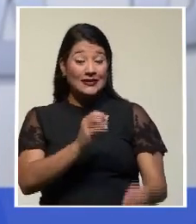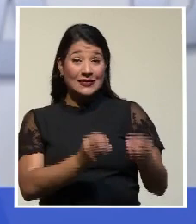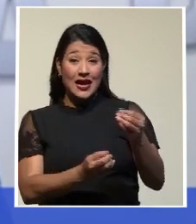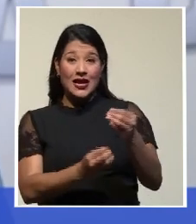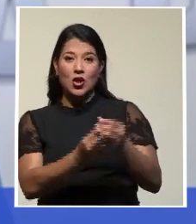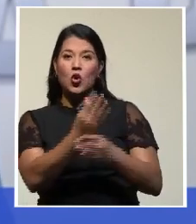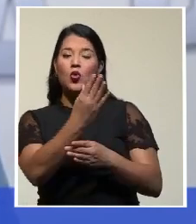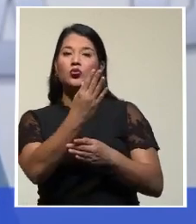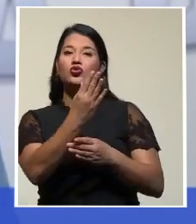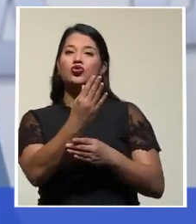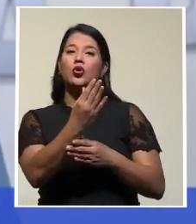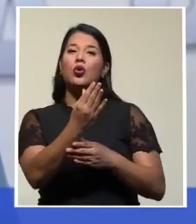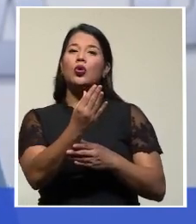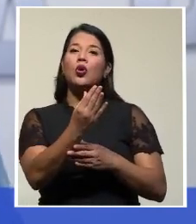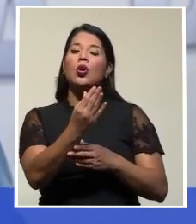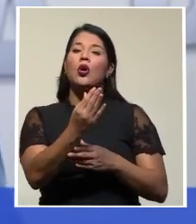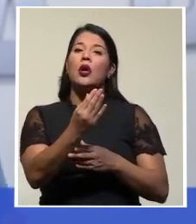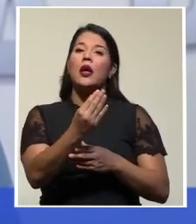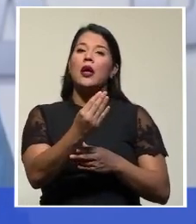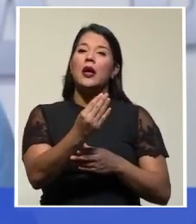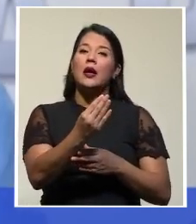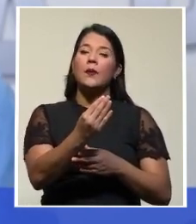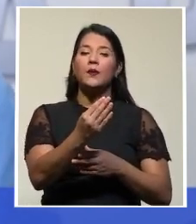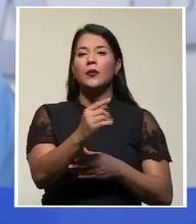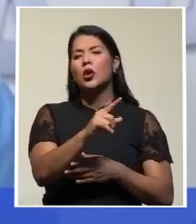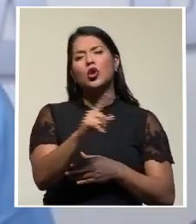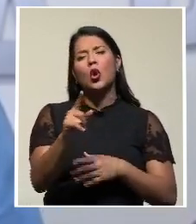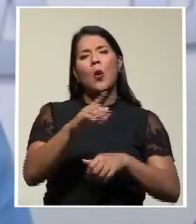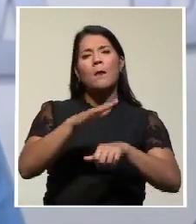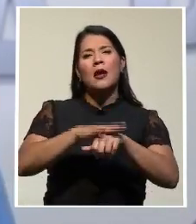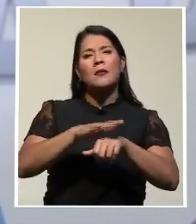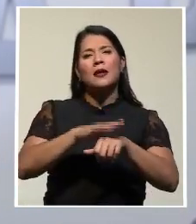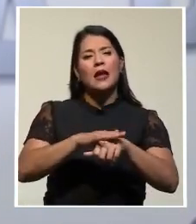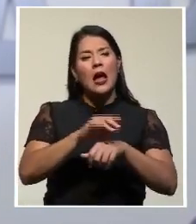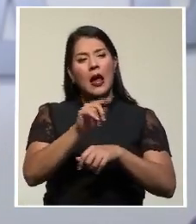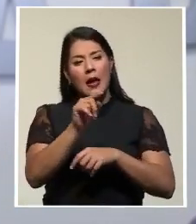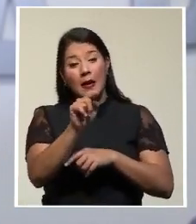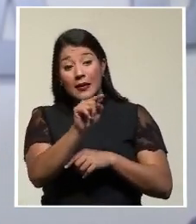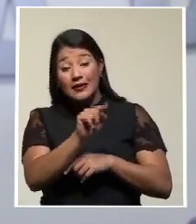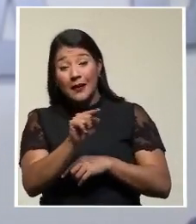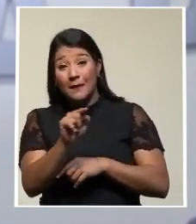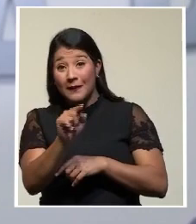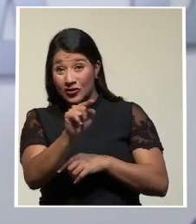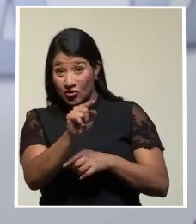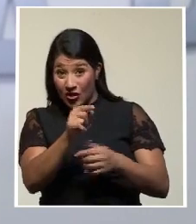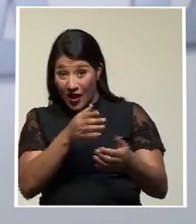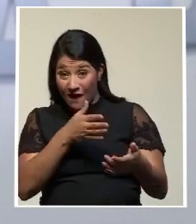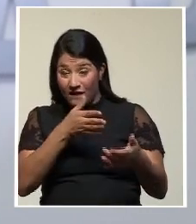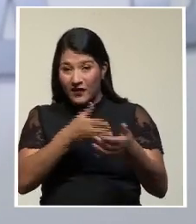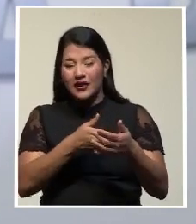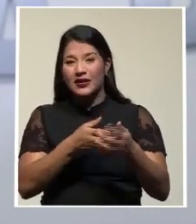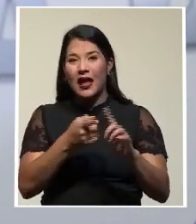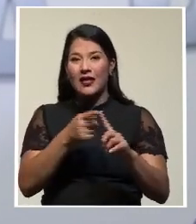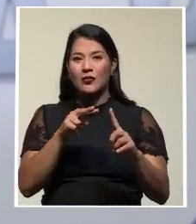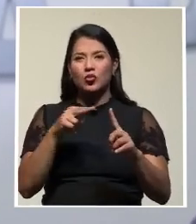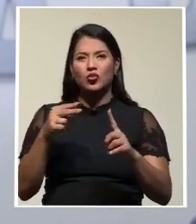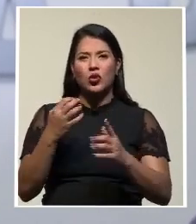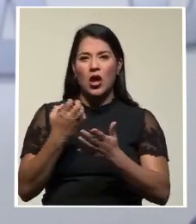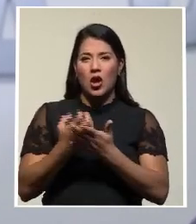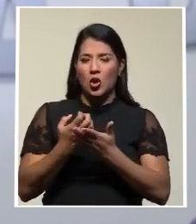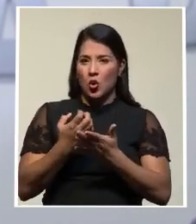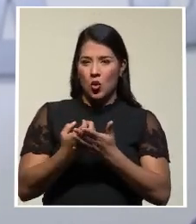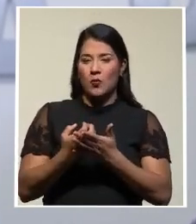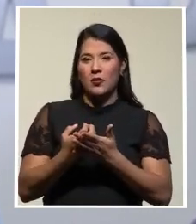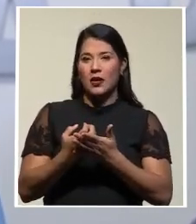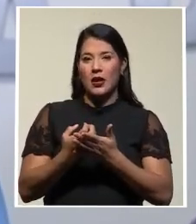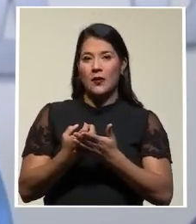a hacer que haya gente que se quede atrás, que se quede dañada desde el punto de vista económico, con independencia de que efectivamente hay cuestiones irreparables